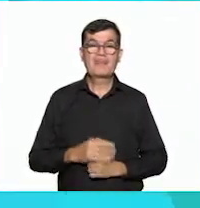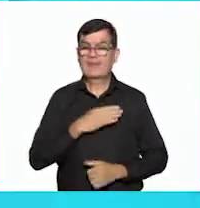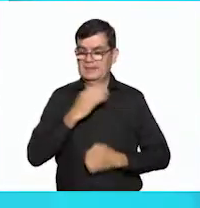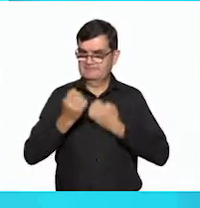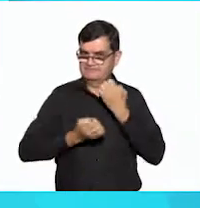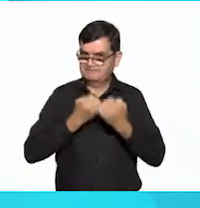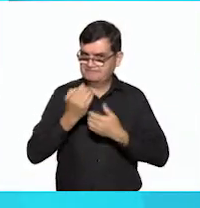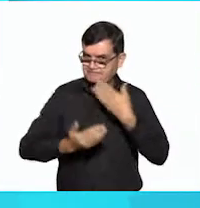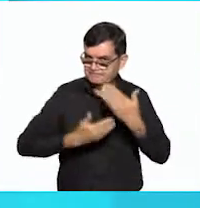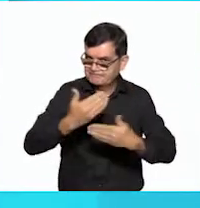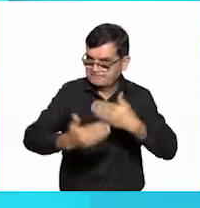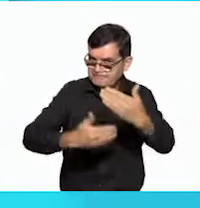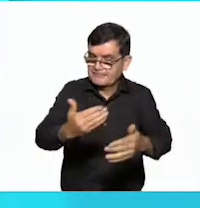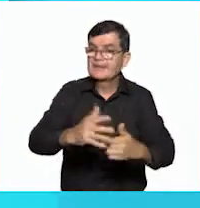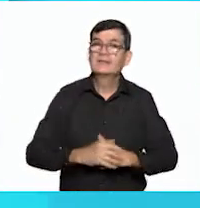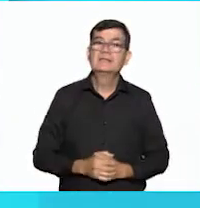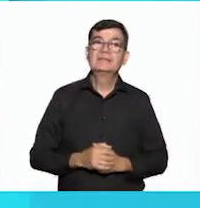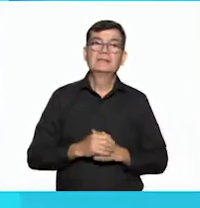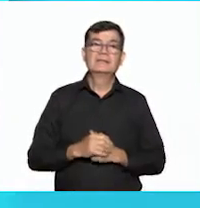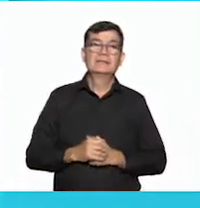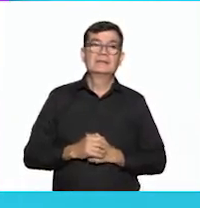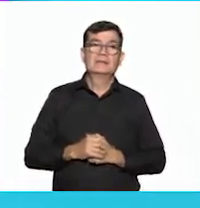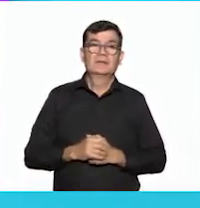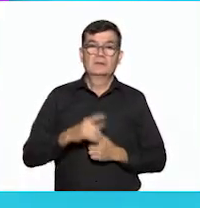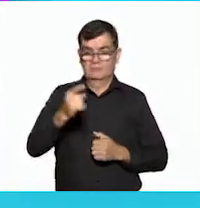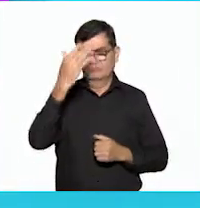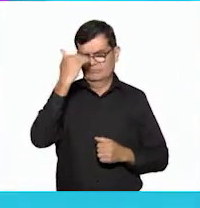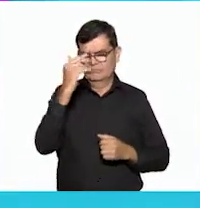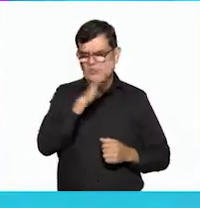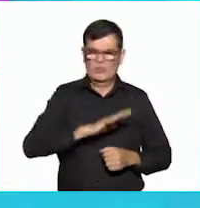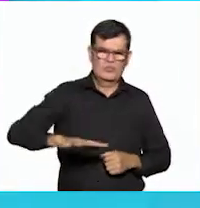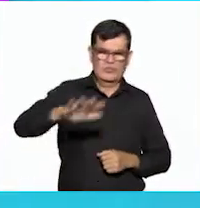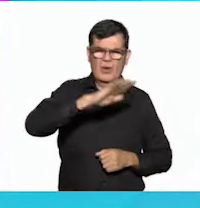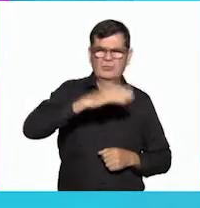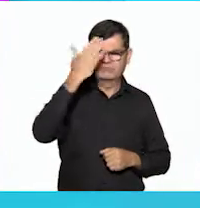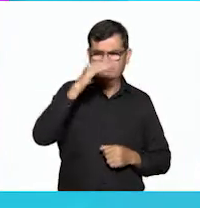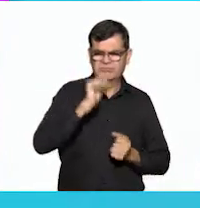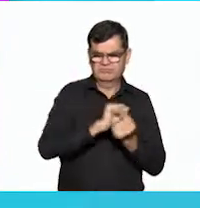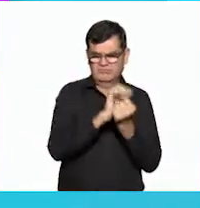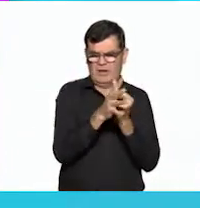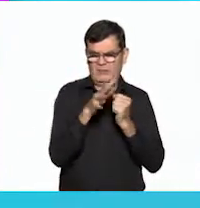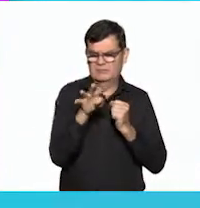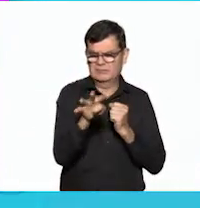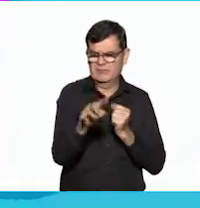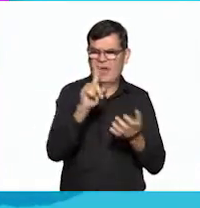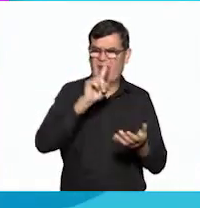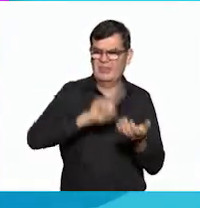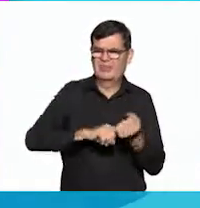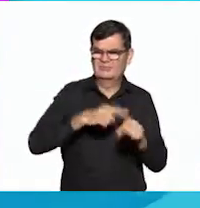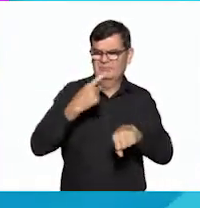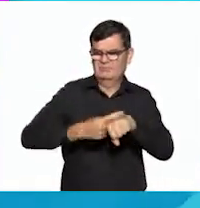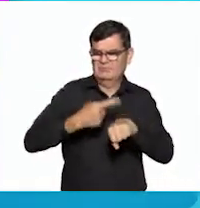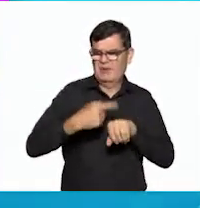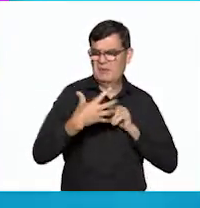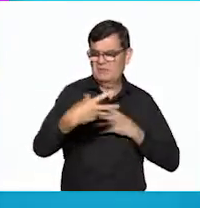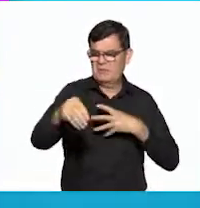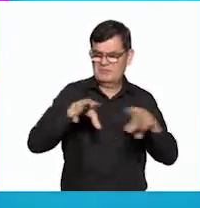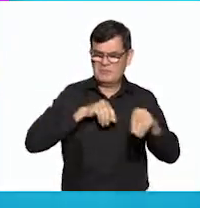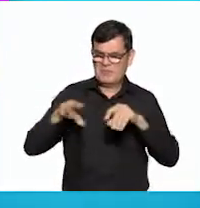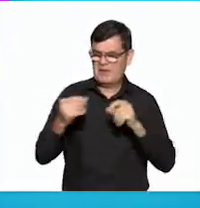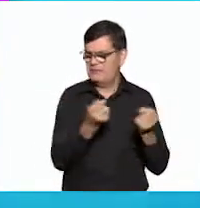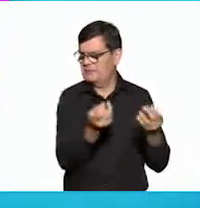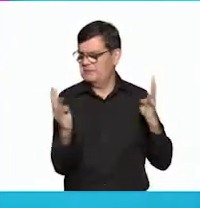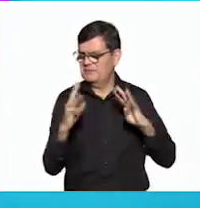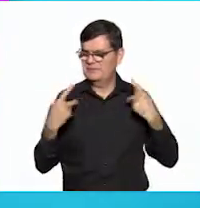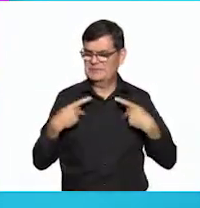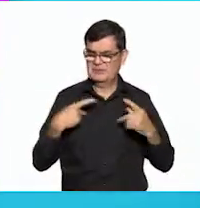Buenas prácticas para seguir adelante. Como todos sabemos, la COVID-19 es una enfermedad que se contagia muy fácilmente entre las